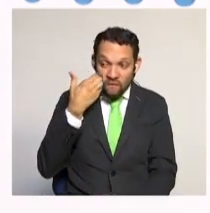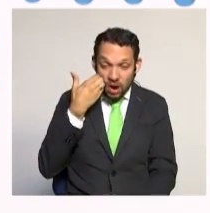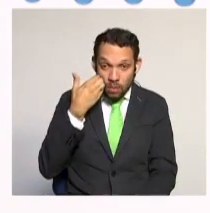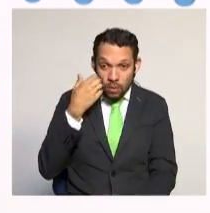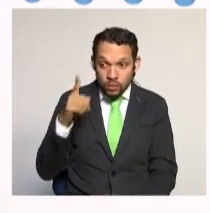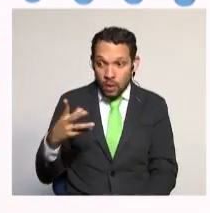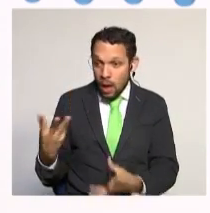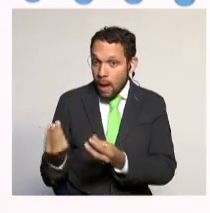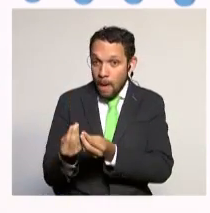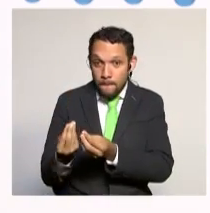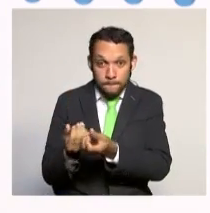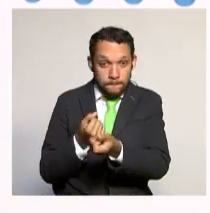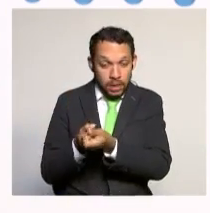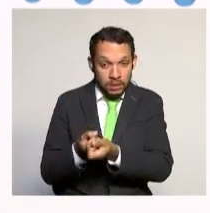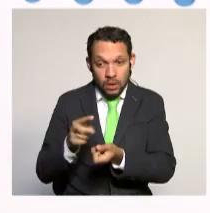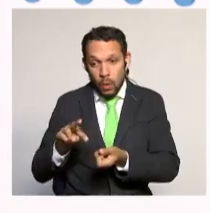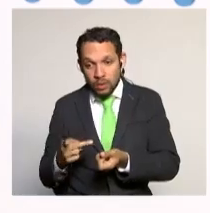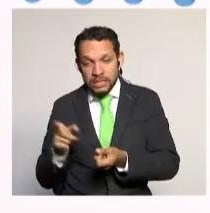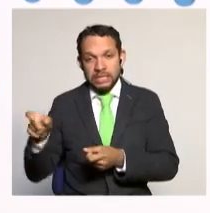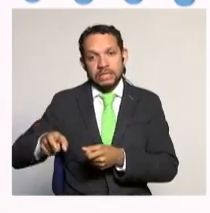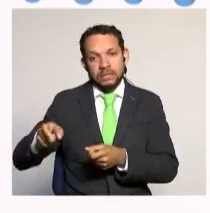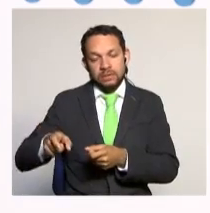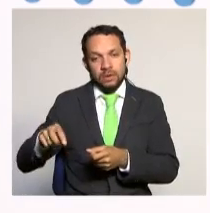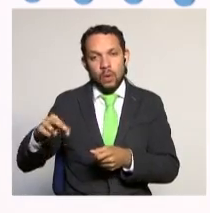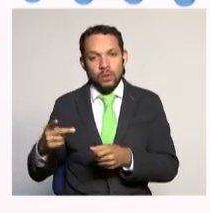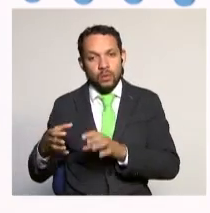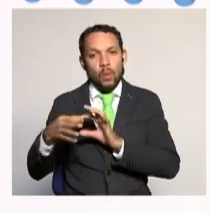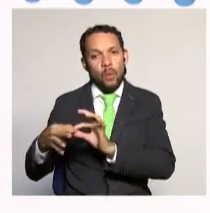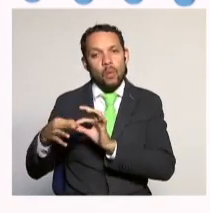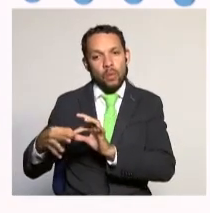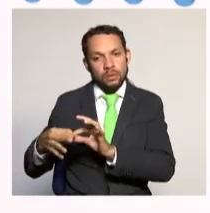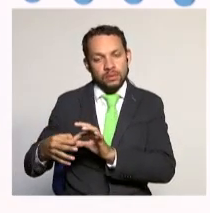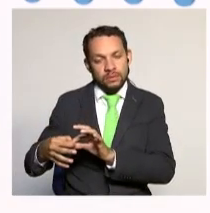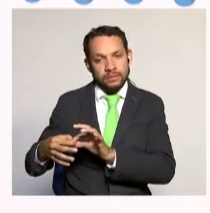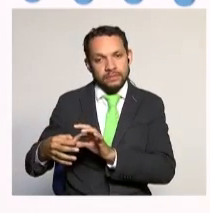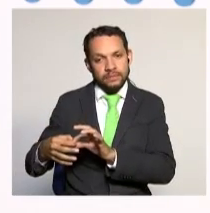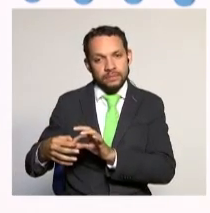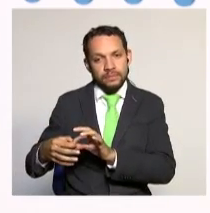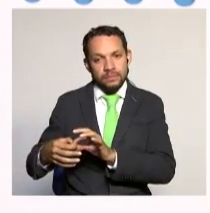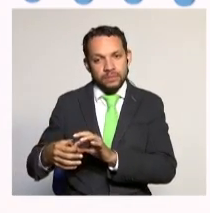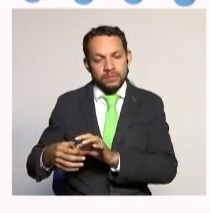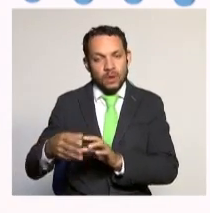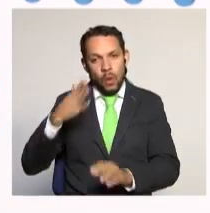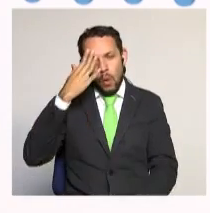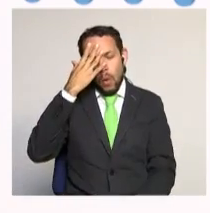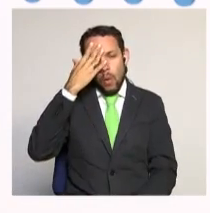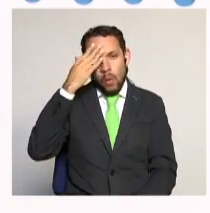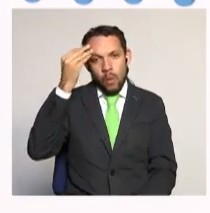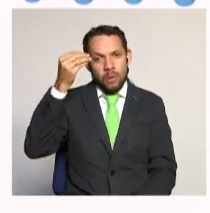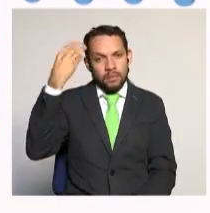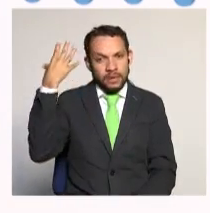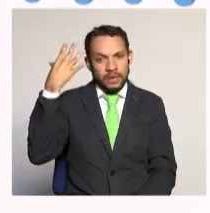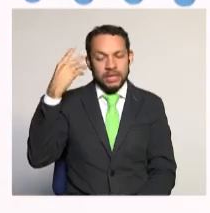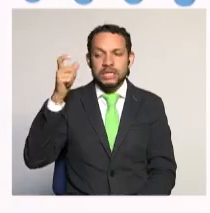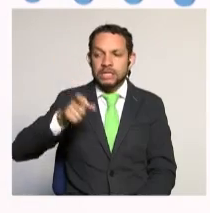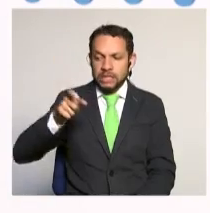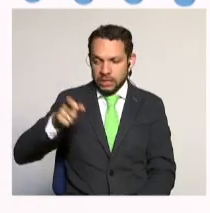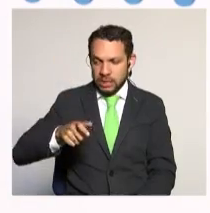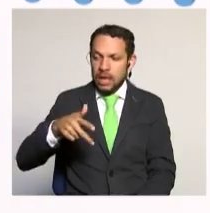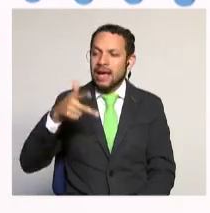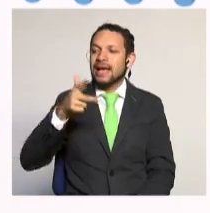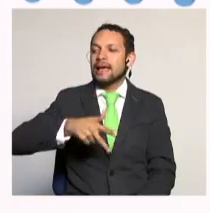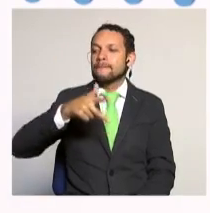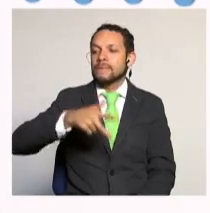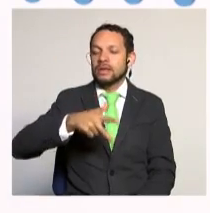es acompañada por otra, es importante que otro adulto le acompañe por la alteración en memoria, a hacer una caminata.